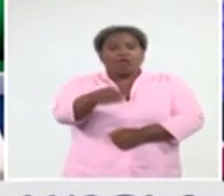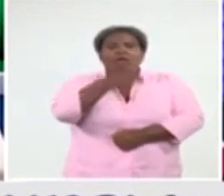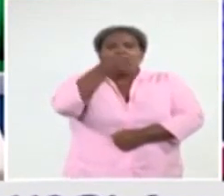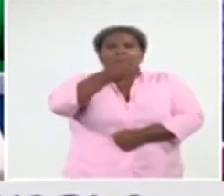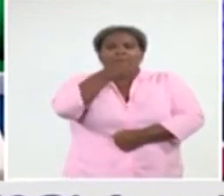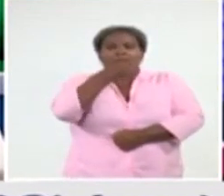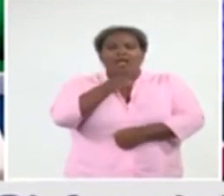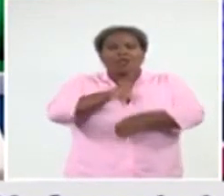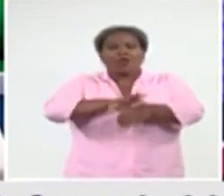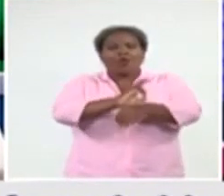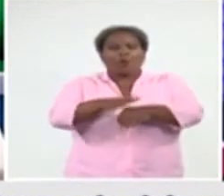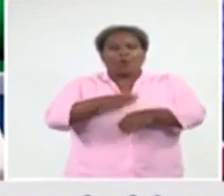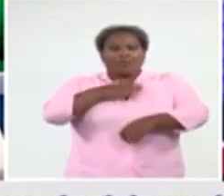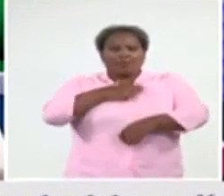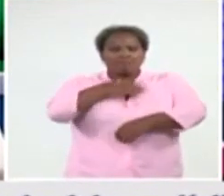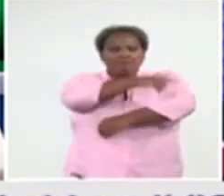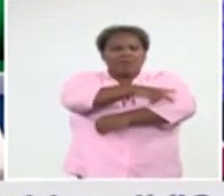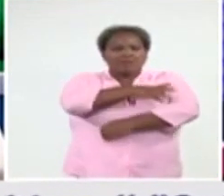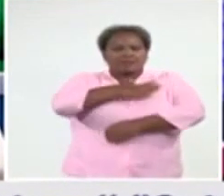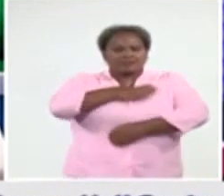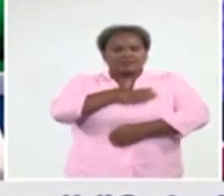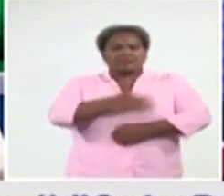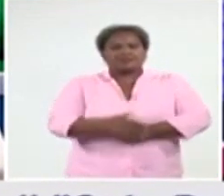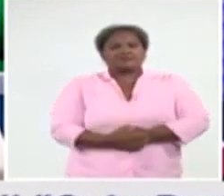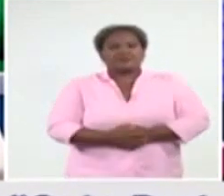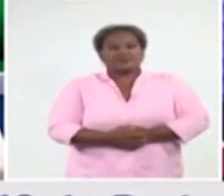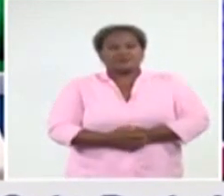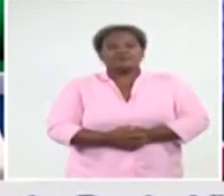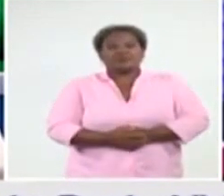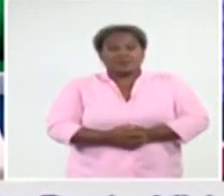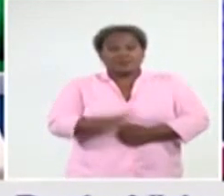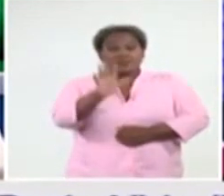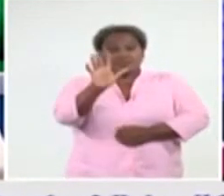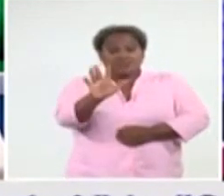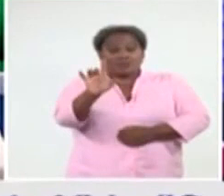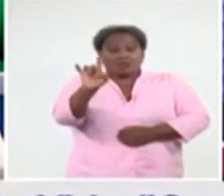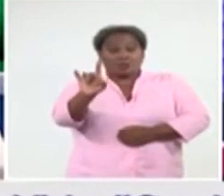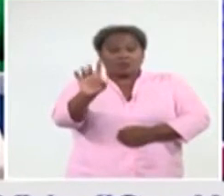el mundo. Y con